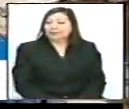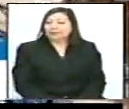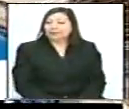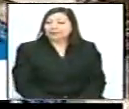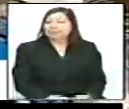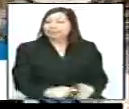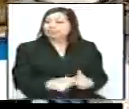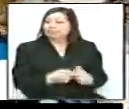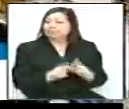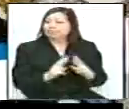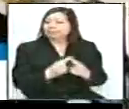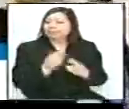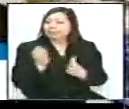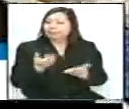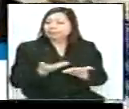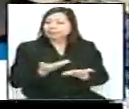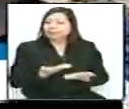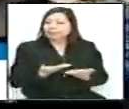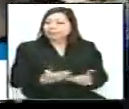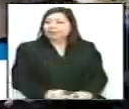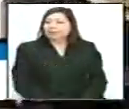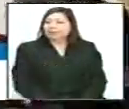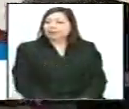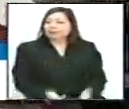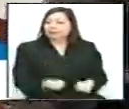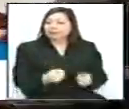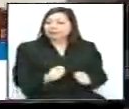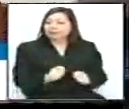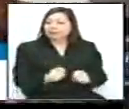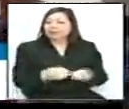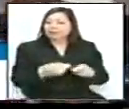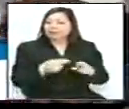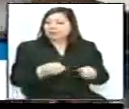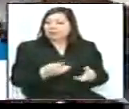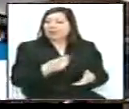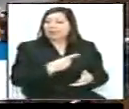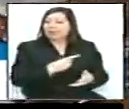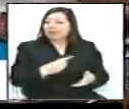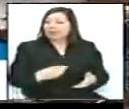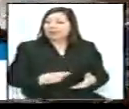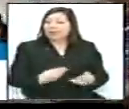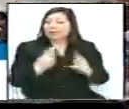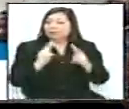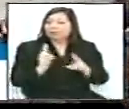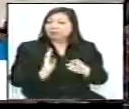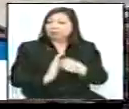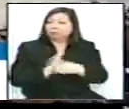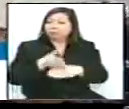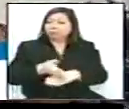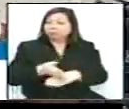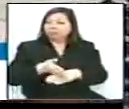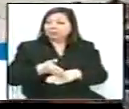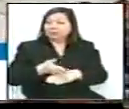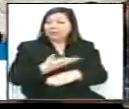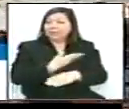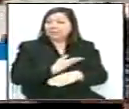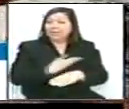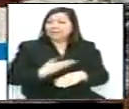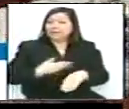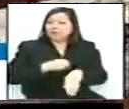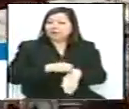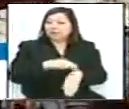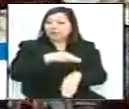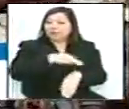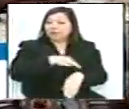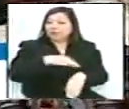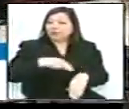a iniciar la sustentación de la moción de censura a la mesa directiva, vimos ingresar al presidente del Consejo